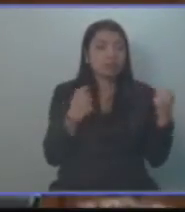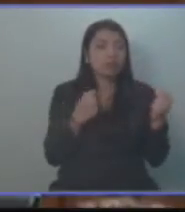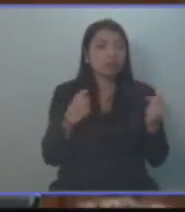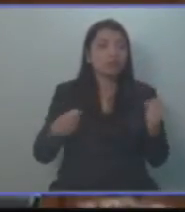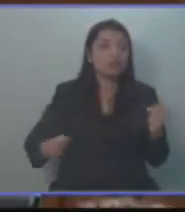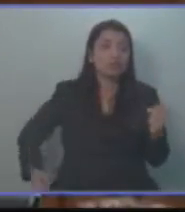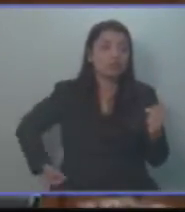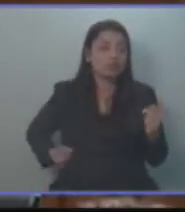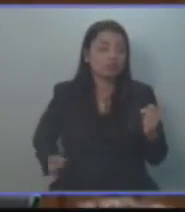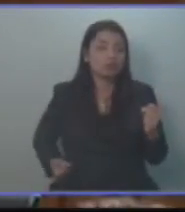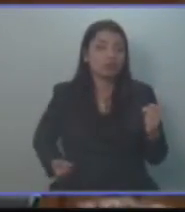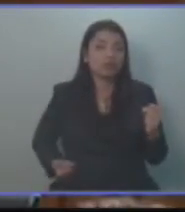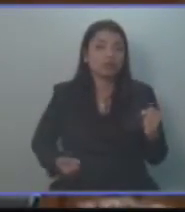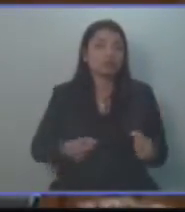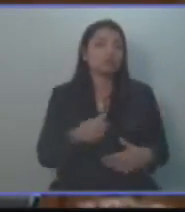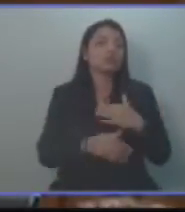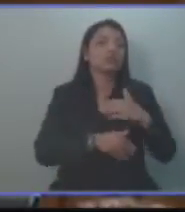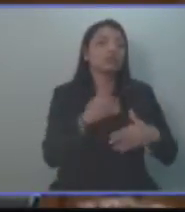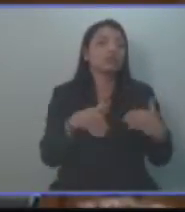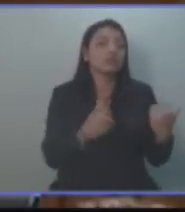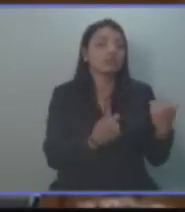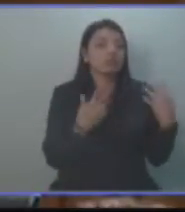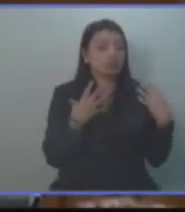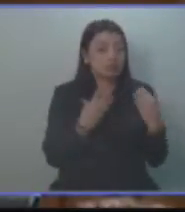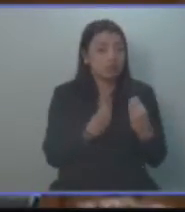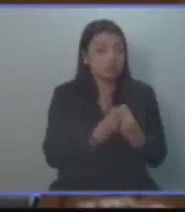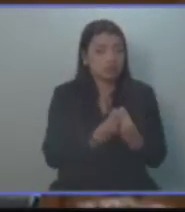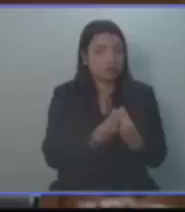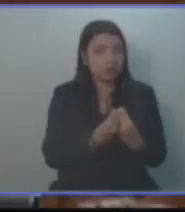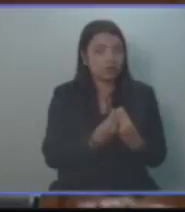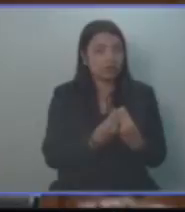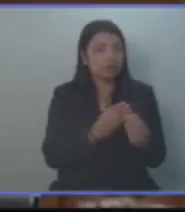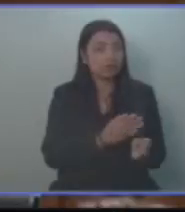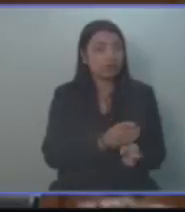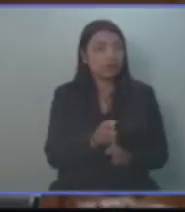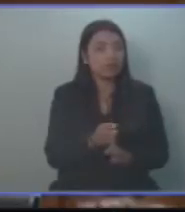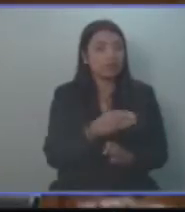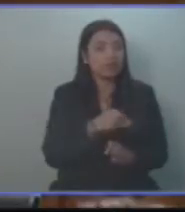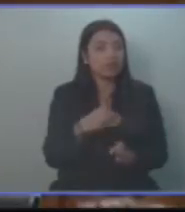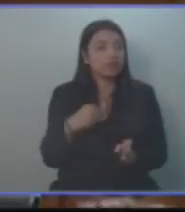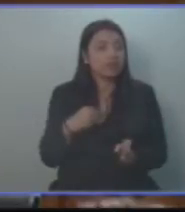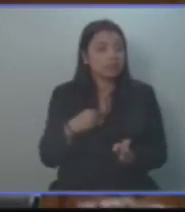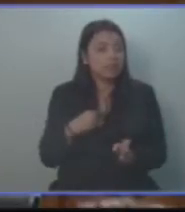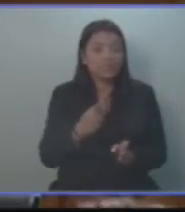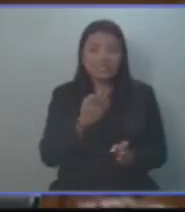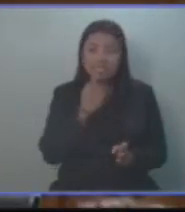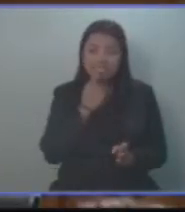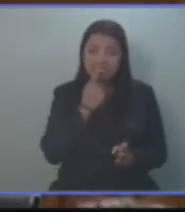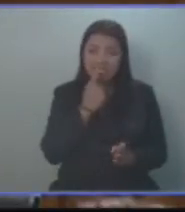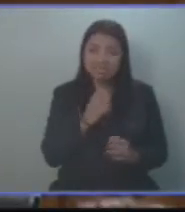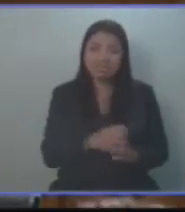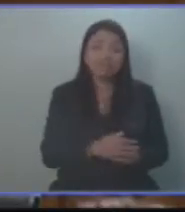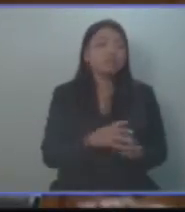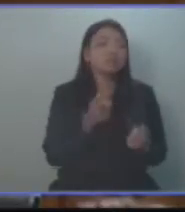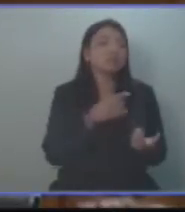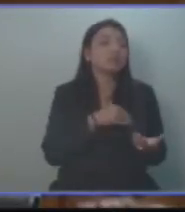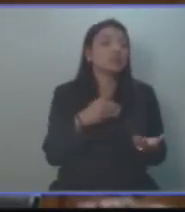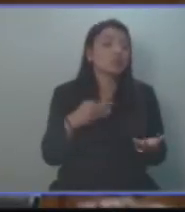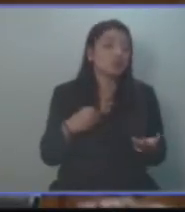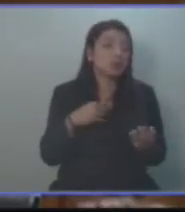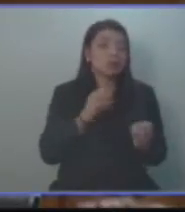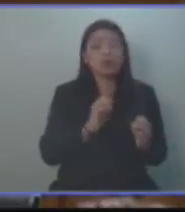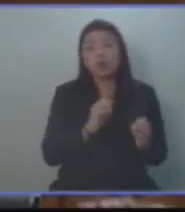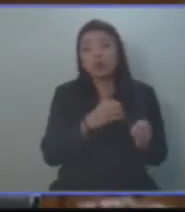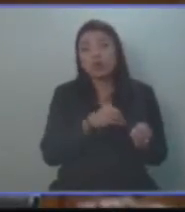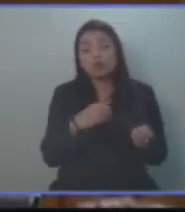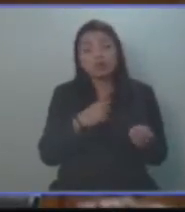estudiantes de internado rotatorio y año social de las carreras de medicina y odontología y médicos u